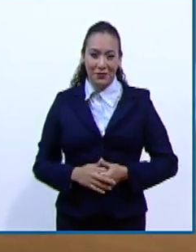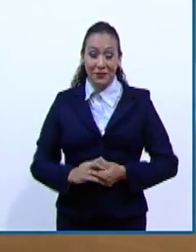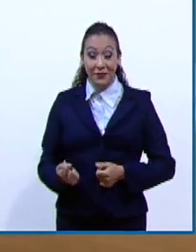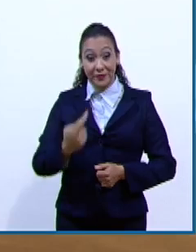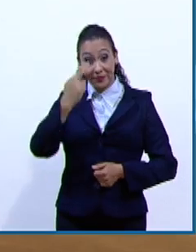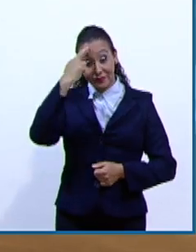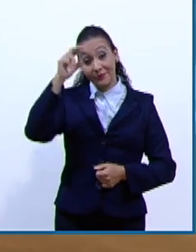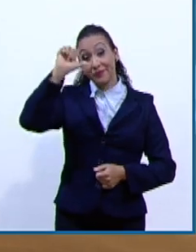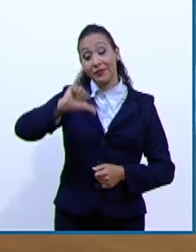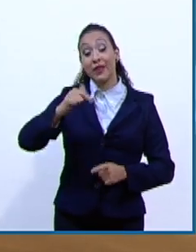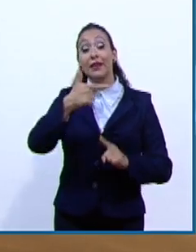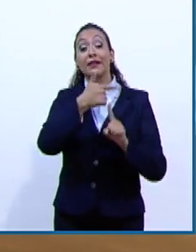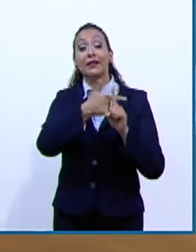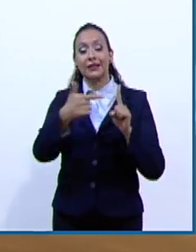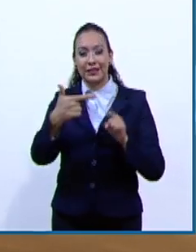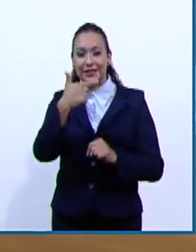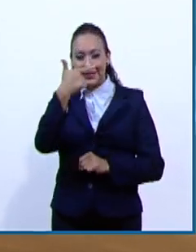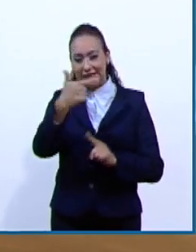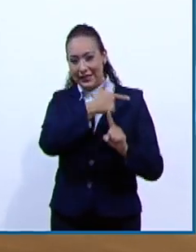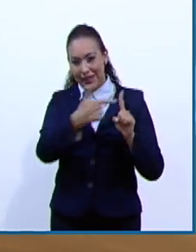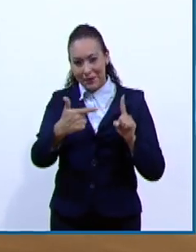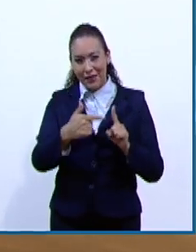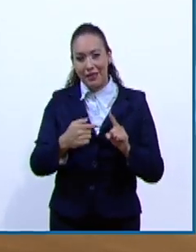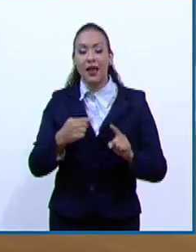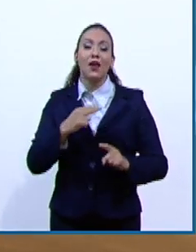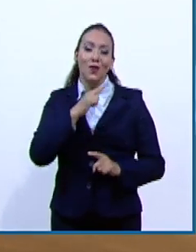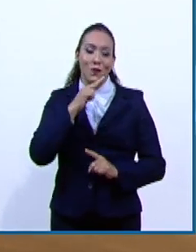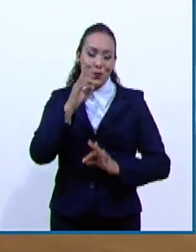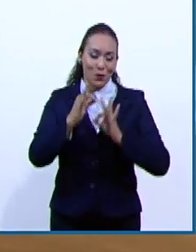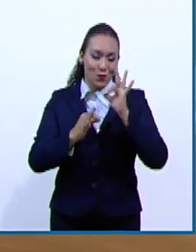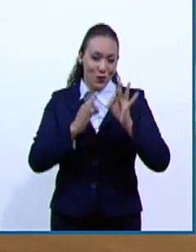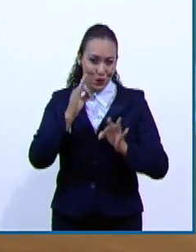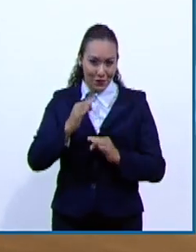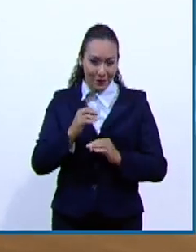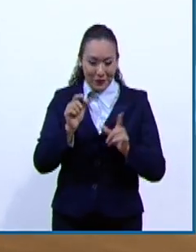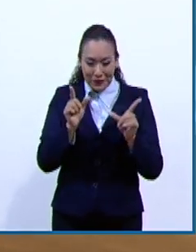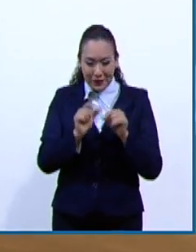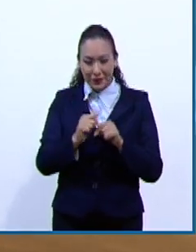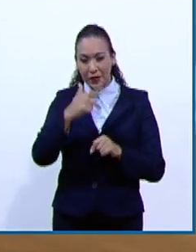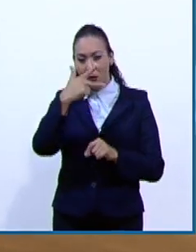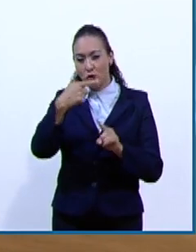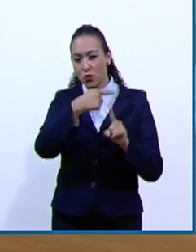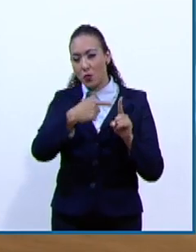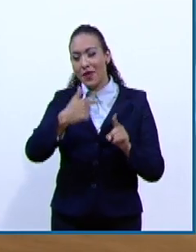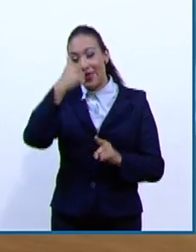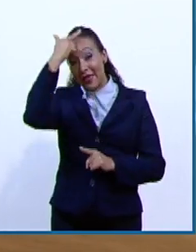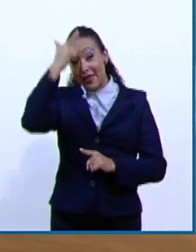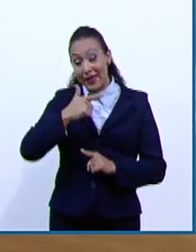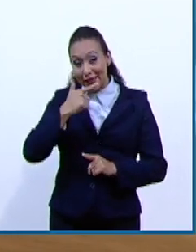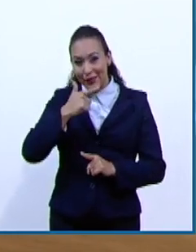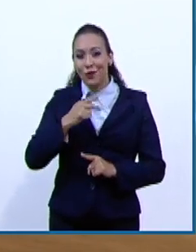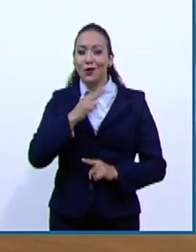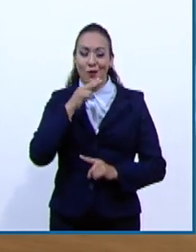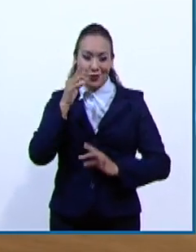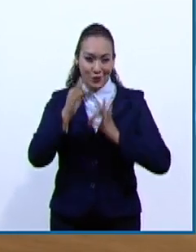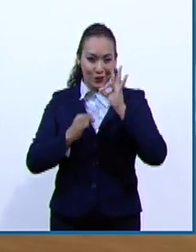Federación. Siga a las 19:30 horas nuestro avance informativo y a las 20:30 el noticiario nocturno. Soy